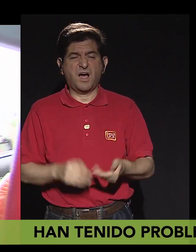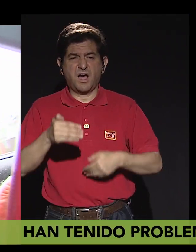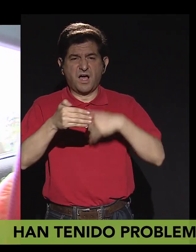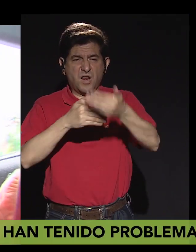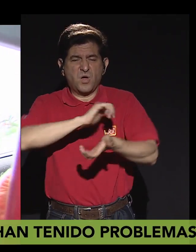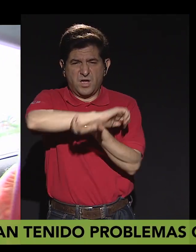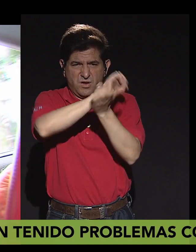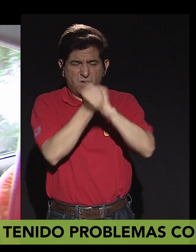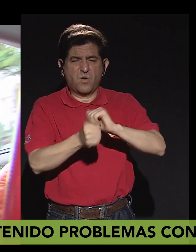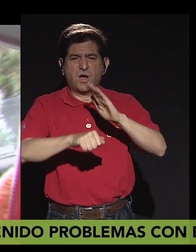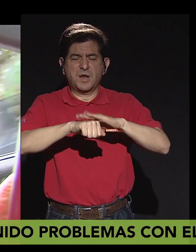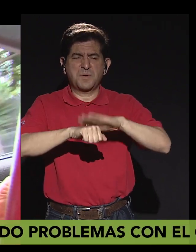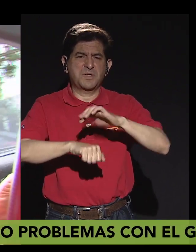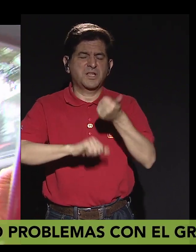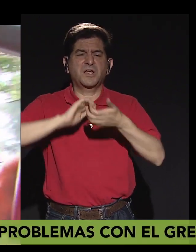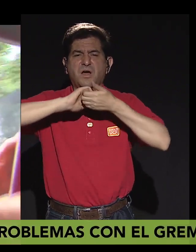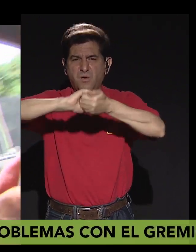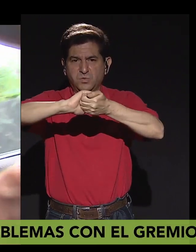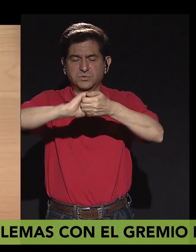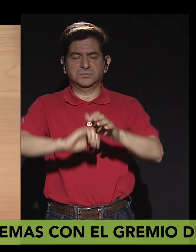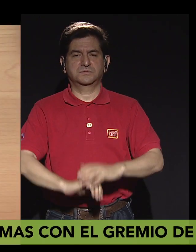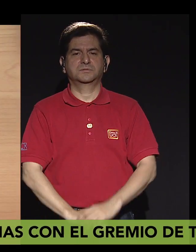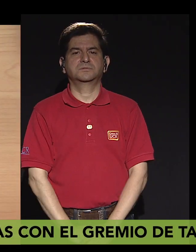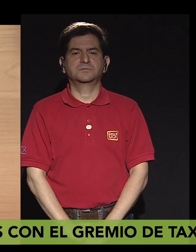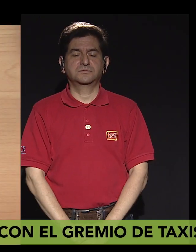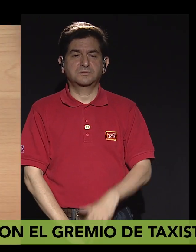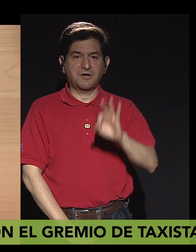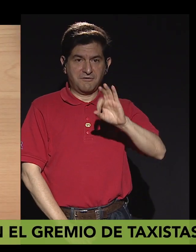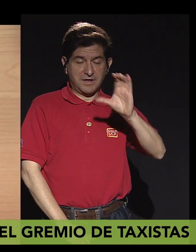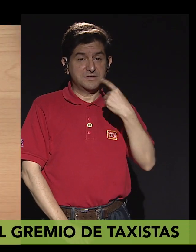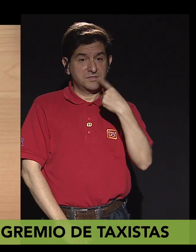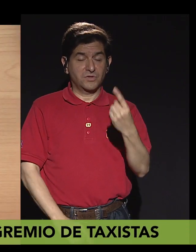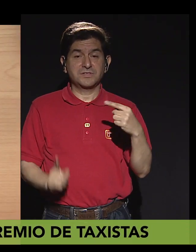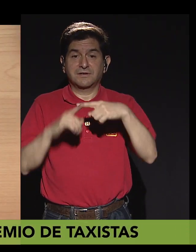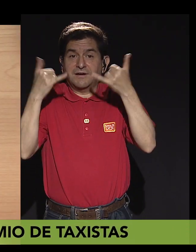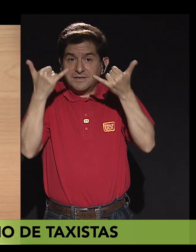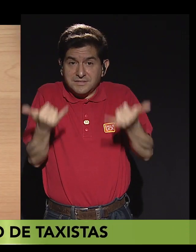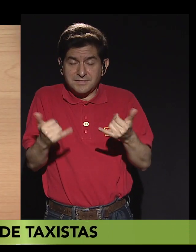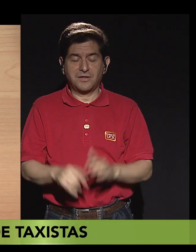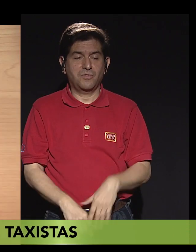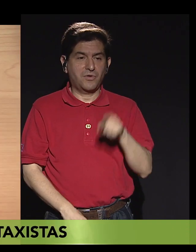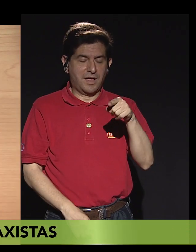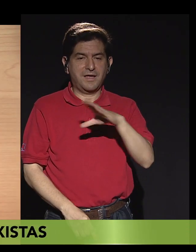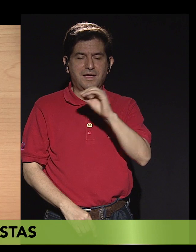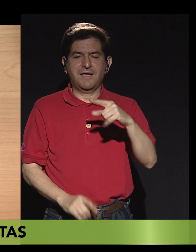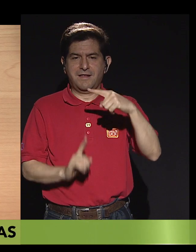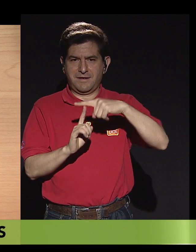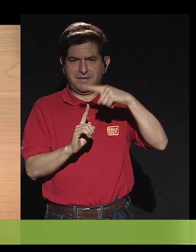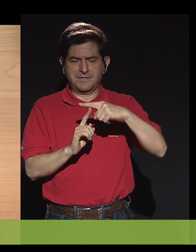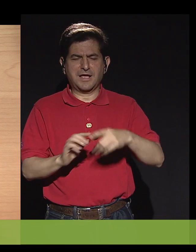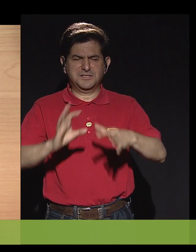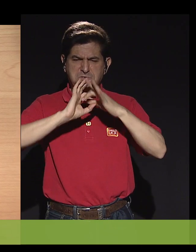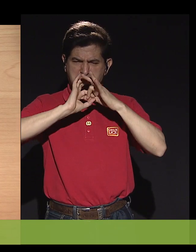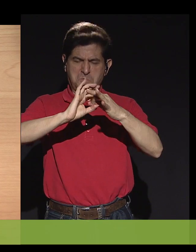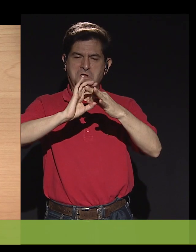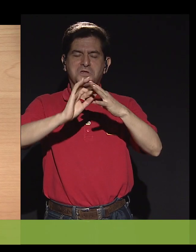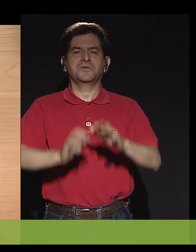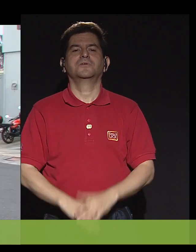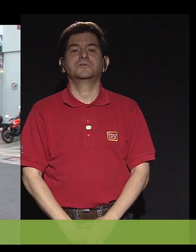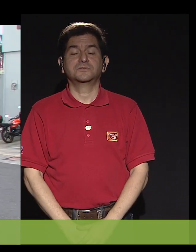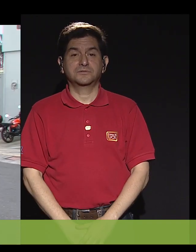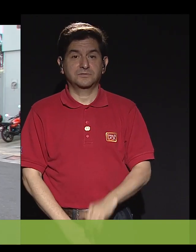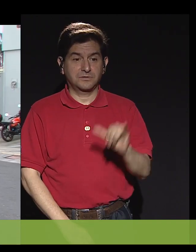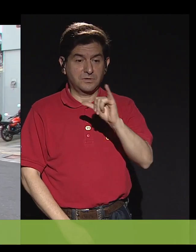fue corrompiendo ya cuando ya pues metieron otras cooperativas. Francisco asegura que hasta hoy, él y su taxi se mantienen